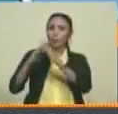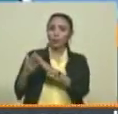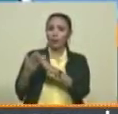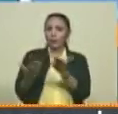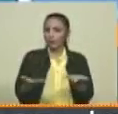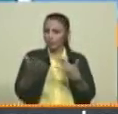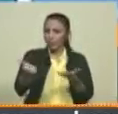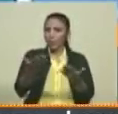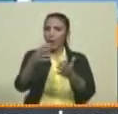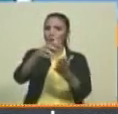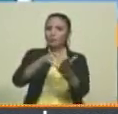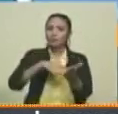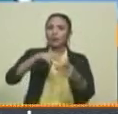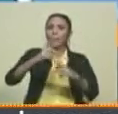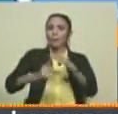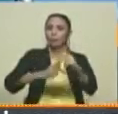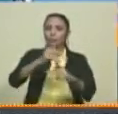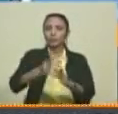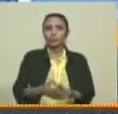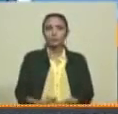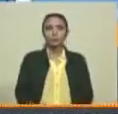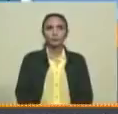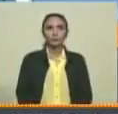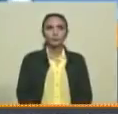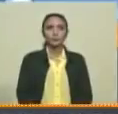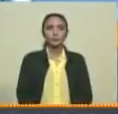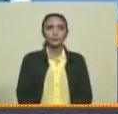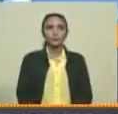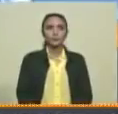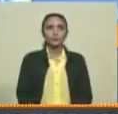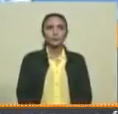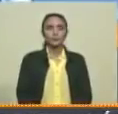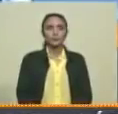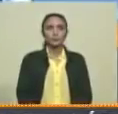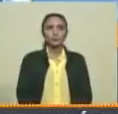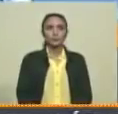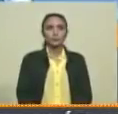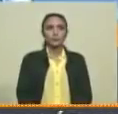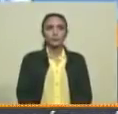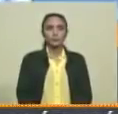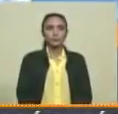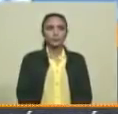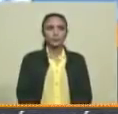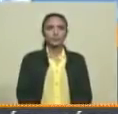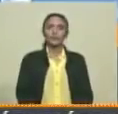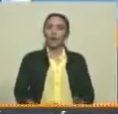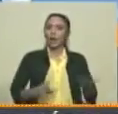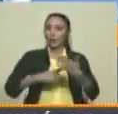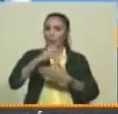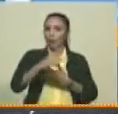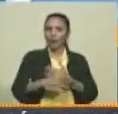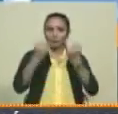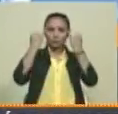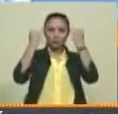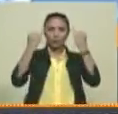Vamos a avanzar en las líneas de este plan con mucha fuerza.